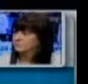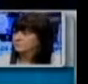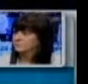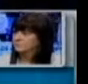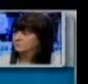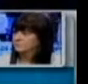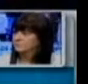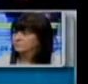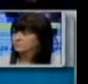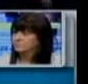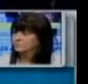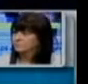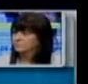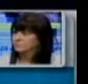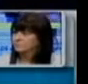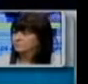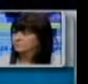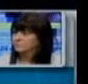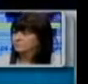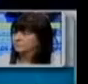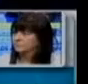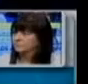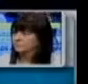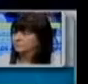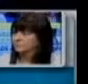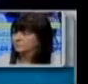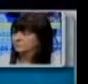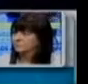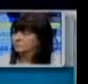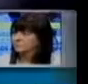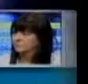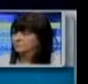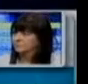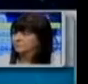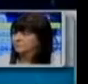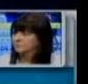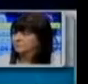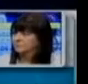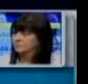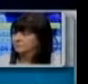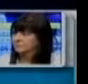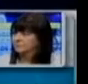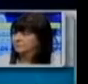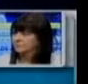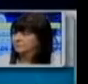para hacer una extensa defensa de sus casi cuatro años de gestión.